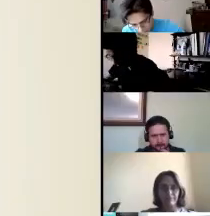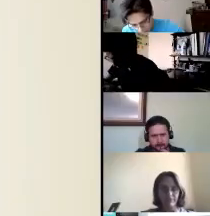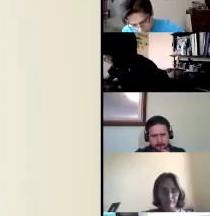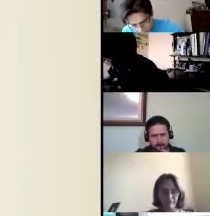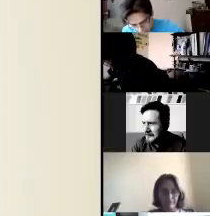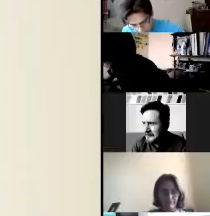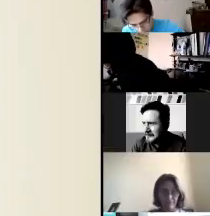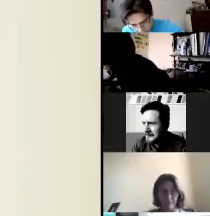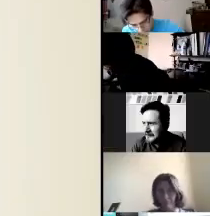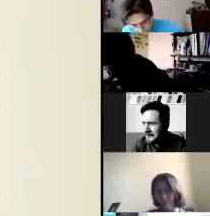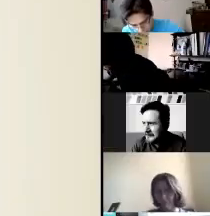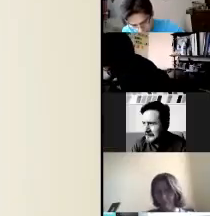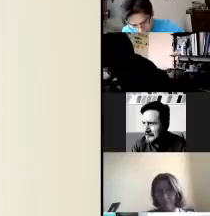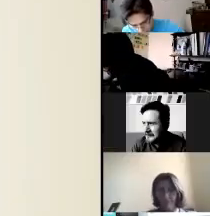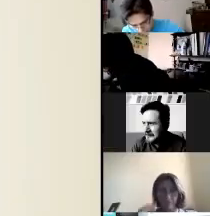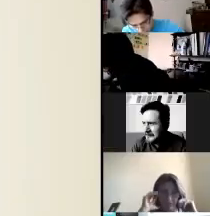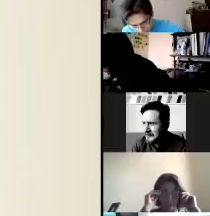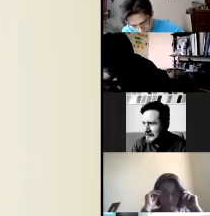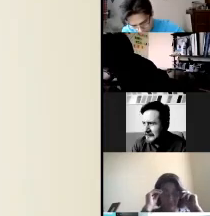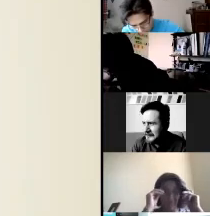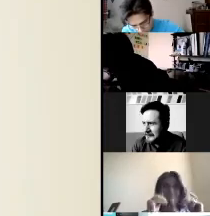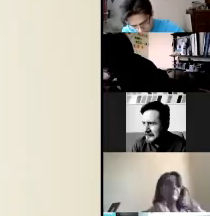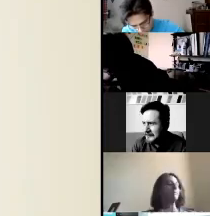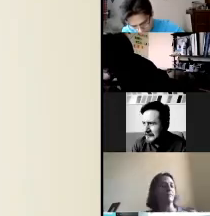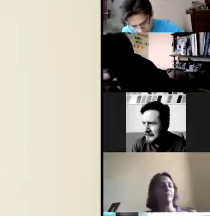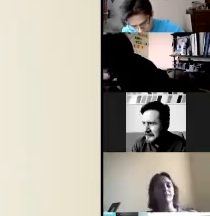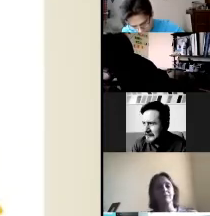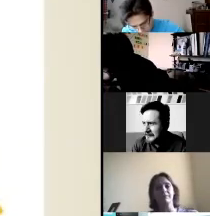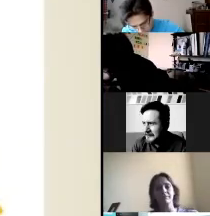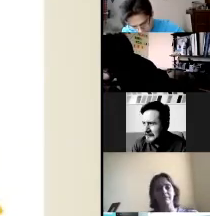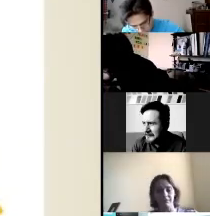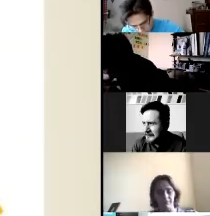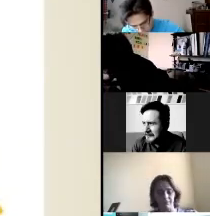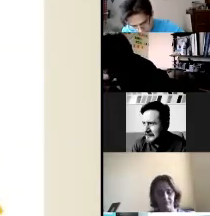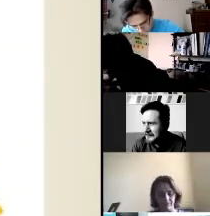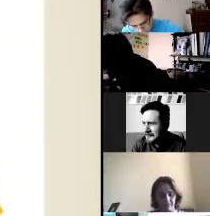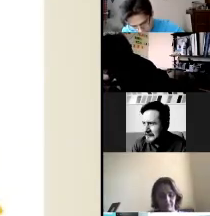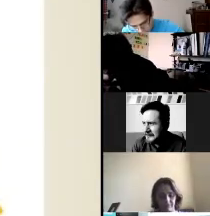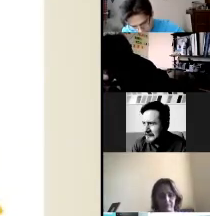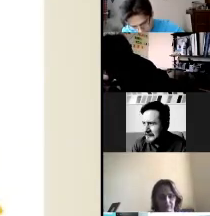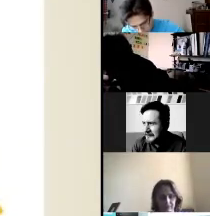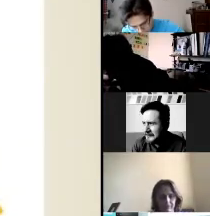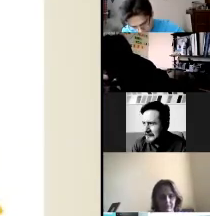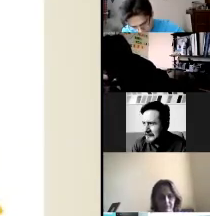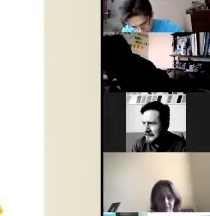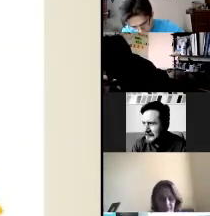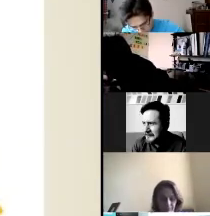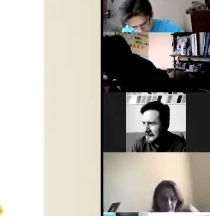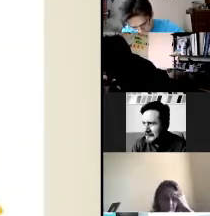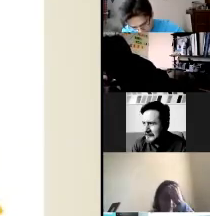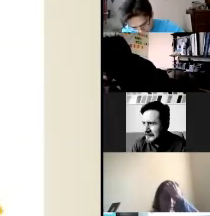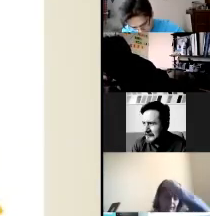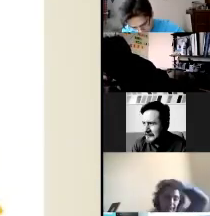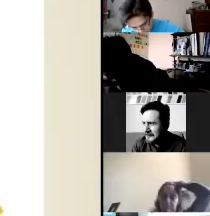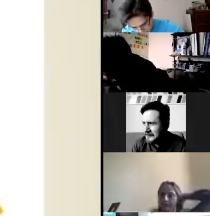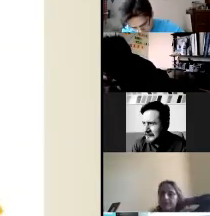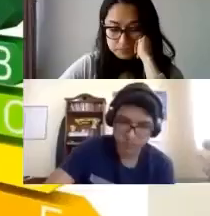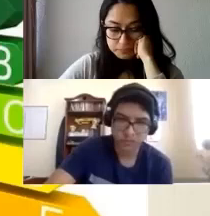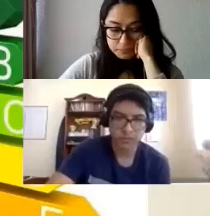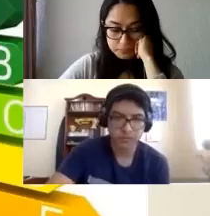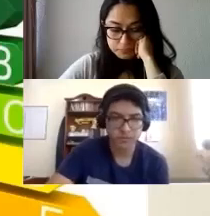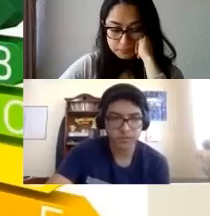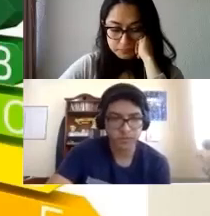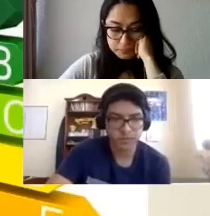diseño pasivo. Esto les va a ayudar a ustedes a tener algunas herramientas para tomar las decisiones